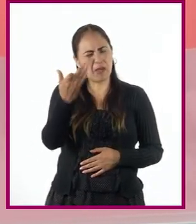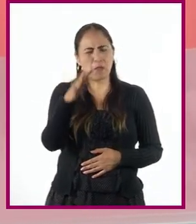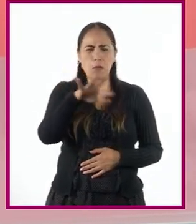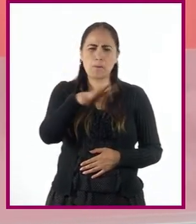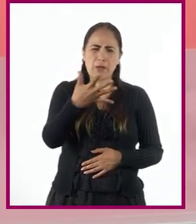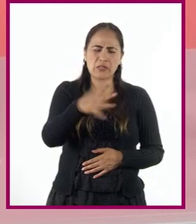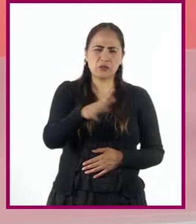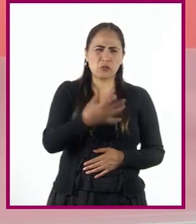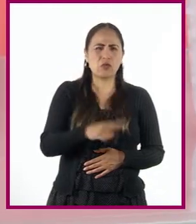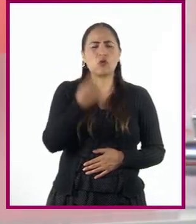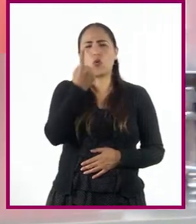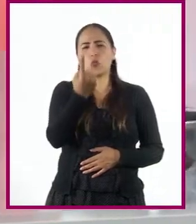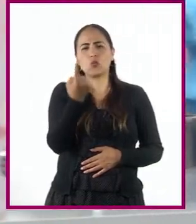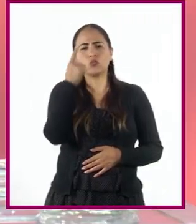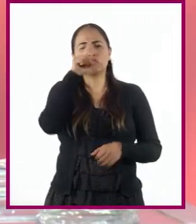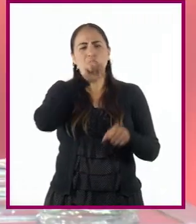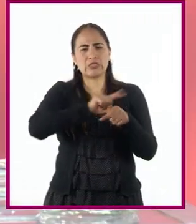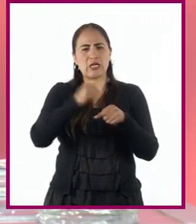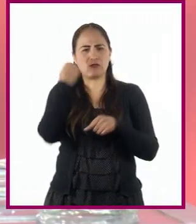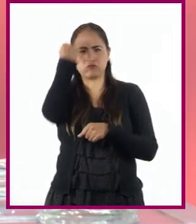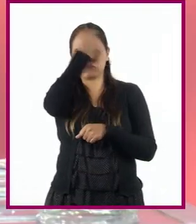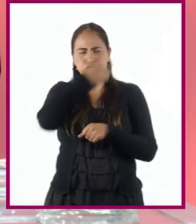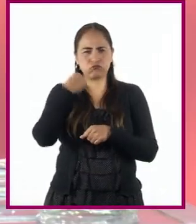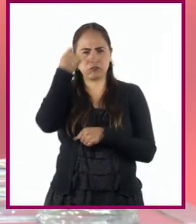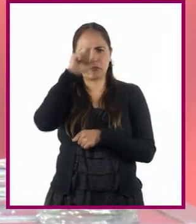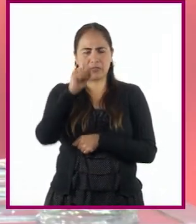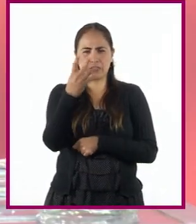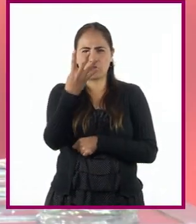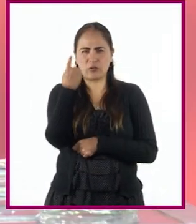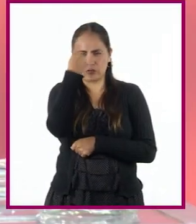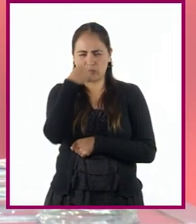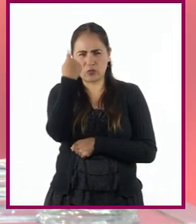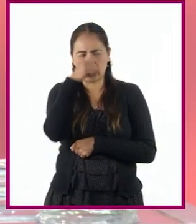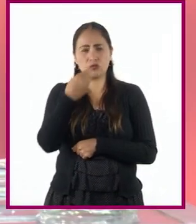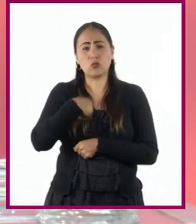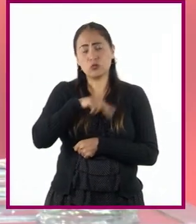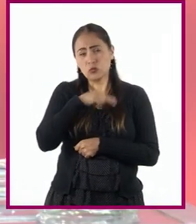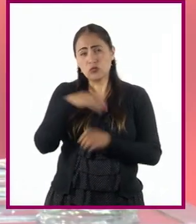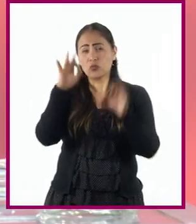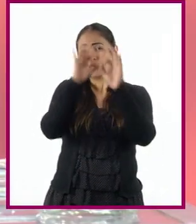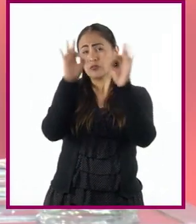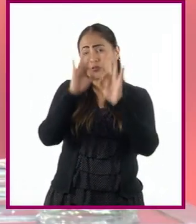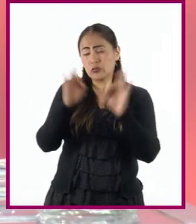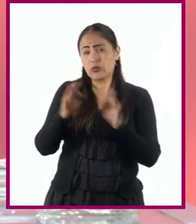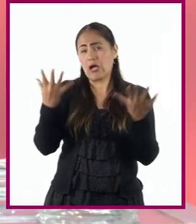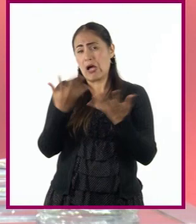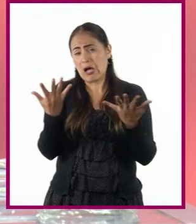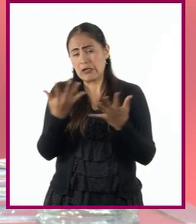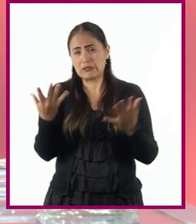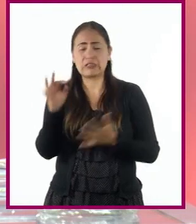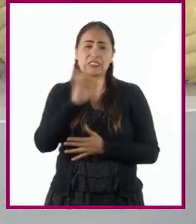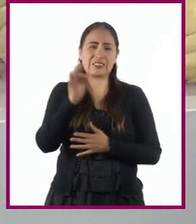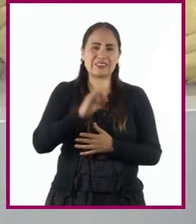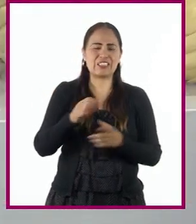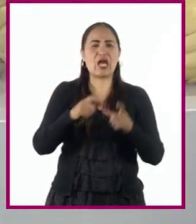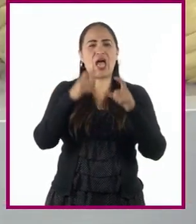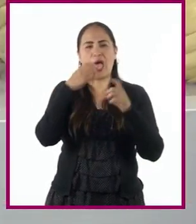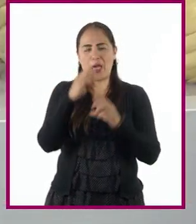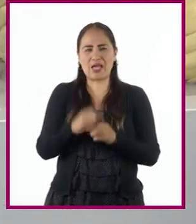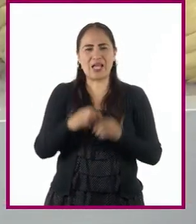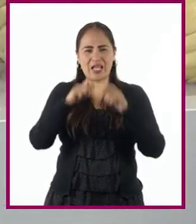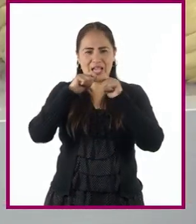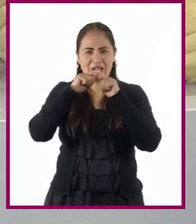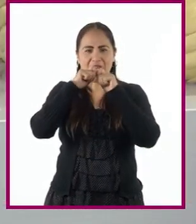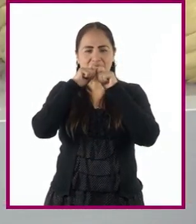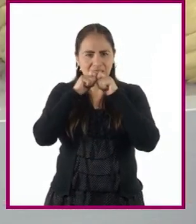aproximadamente 24 horas. Si deseamos realizar alguna figura, podemos utilizar cortadores de galleta y también